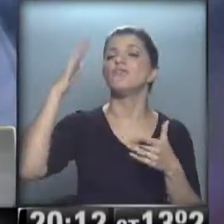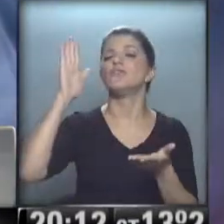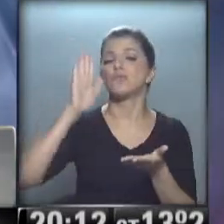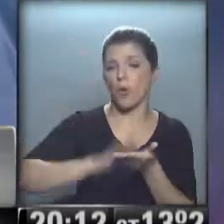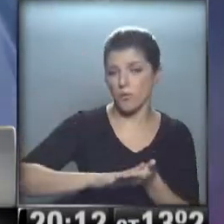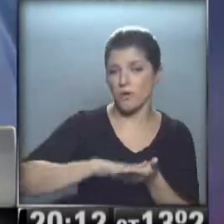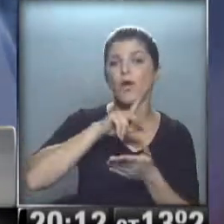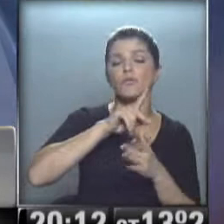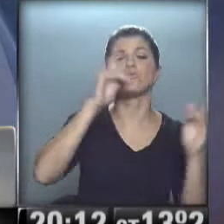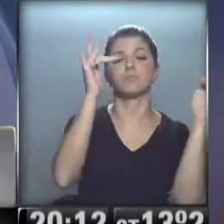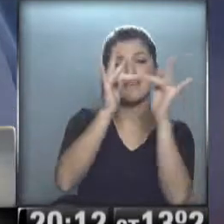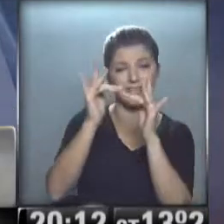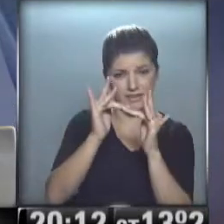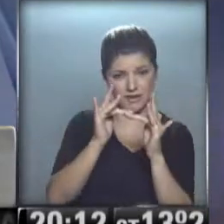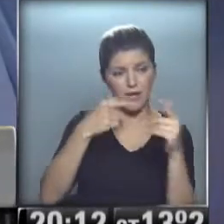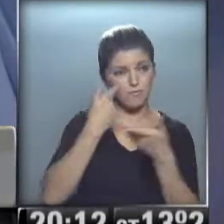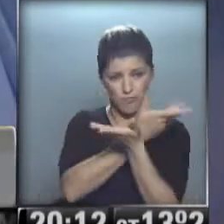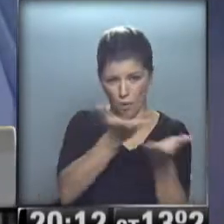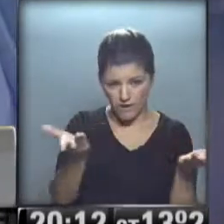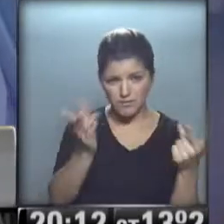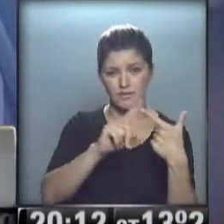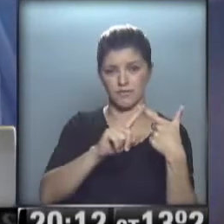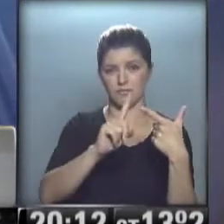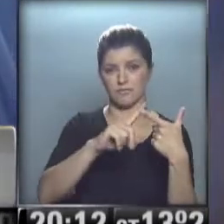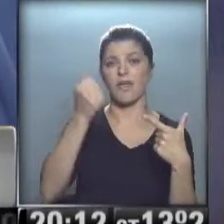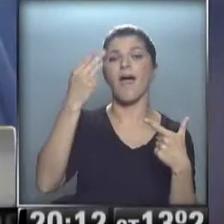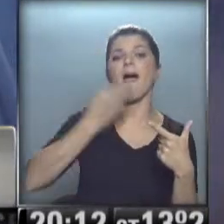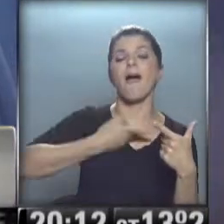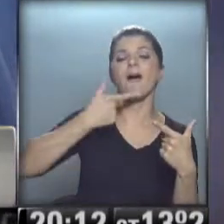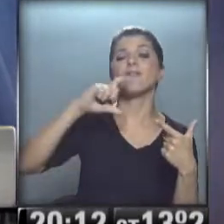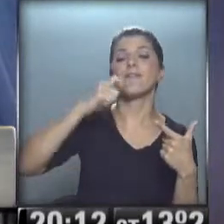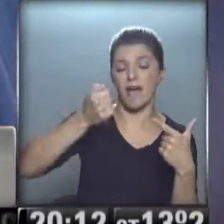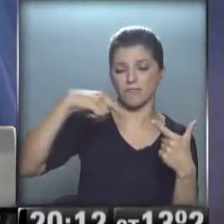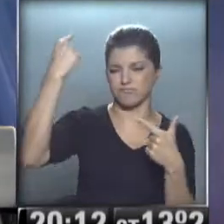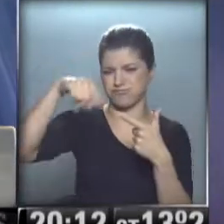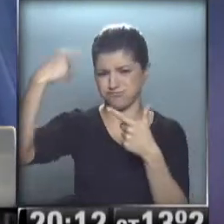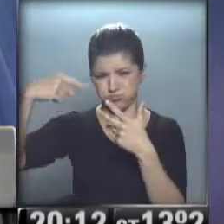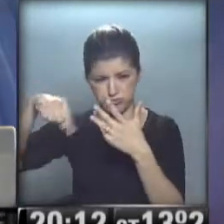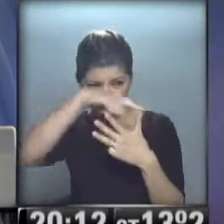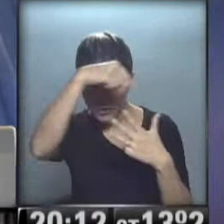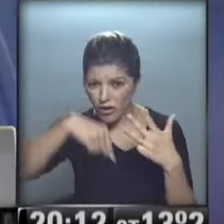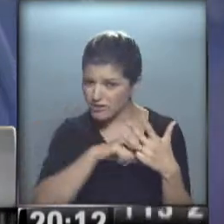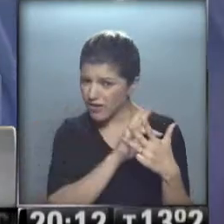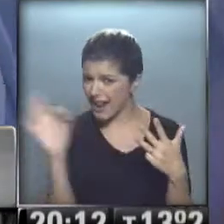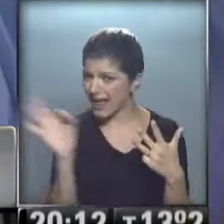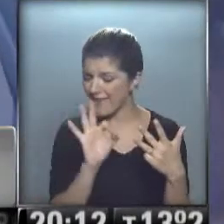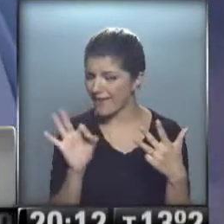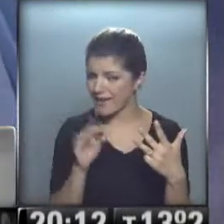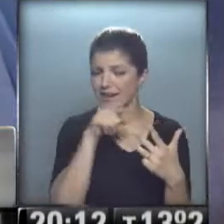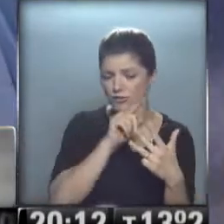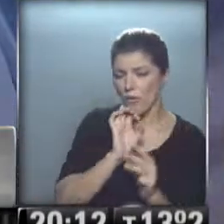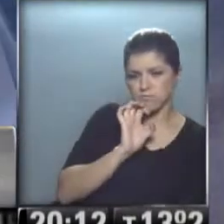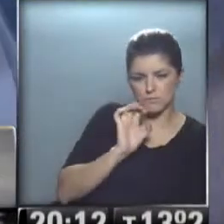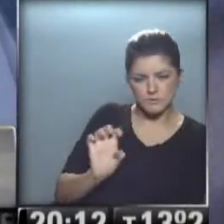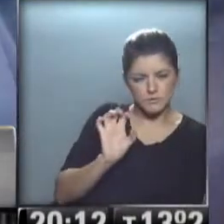su página de internet, AFTCA, digamos, todo eso, todas las amenazas de los